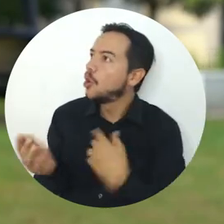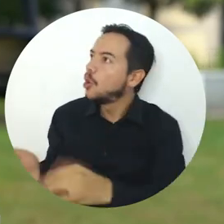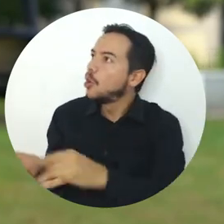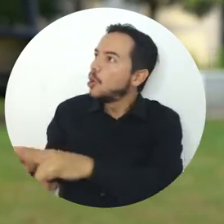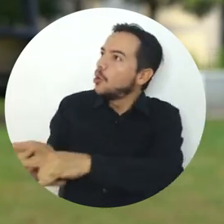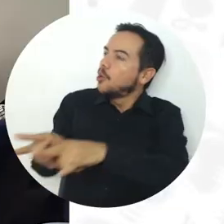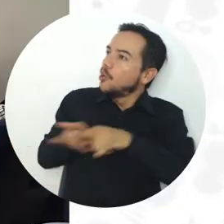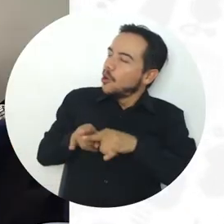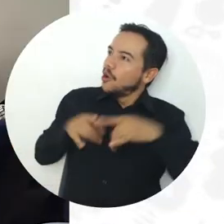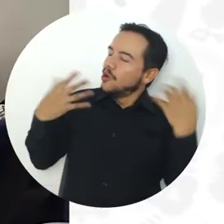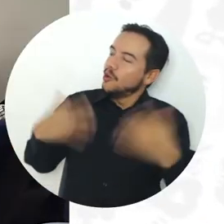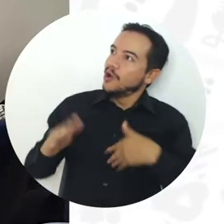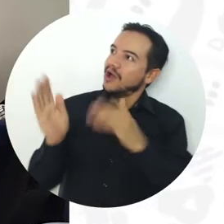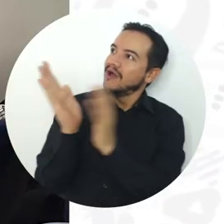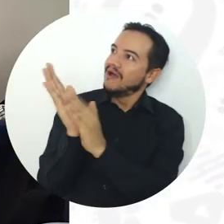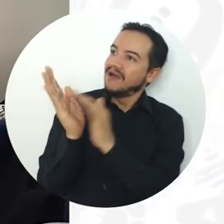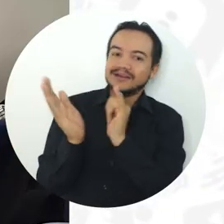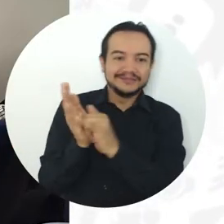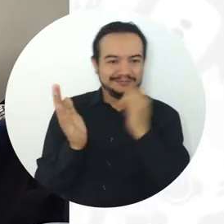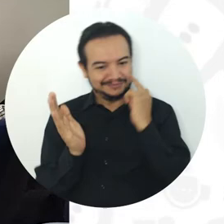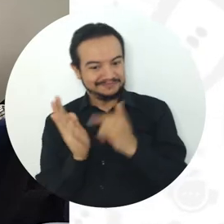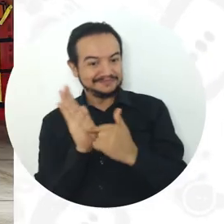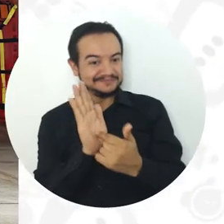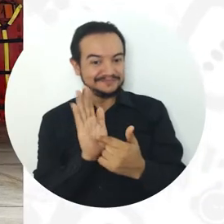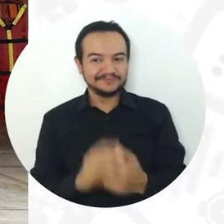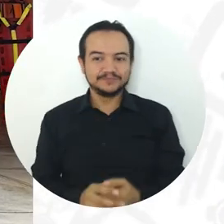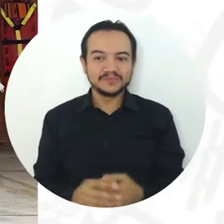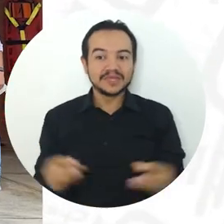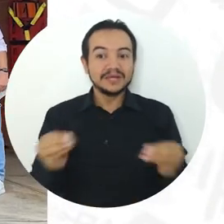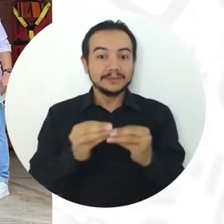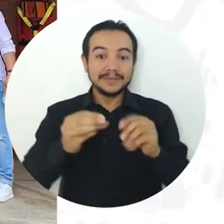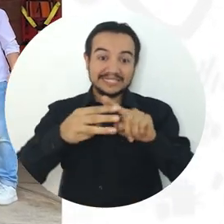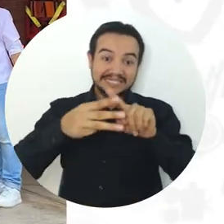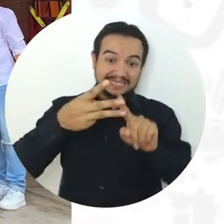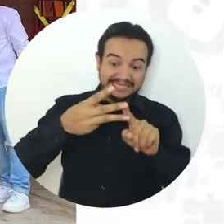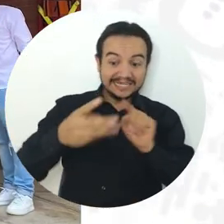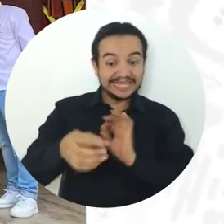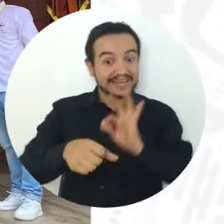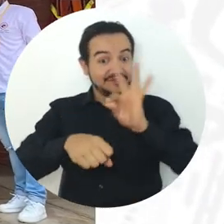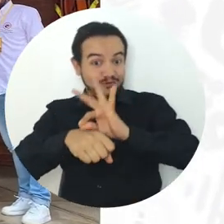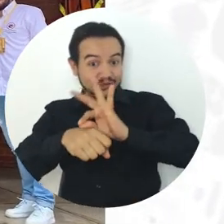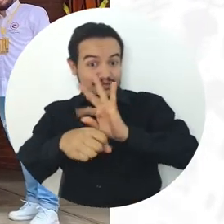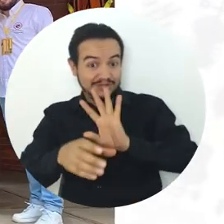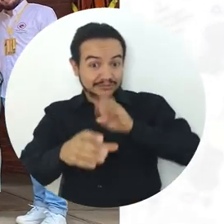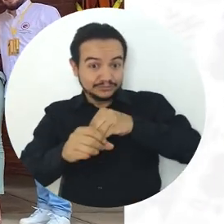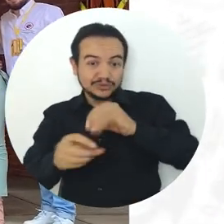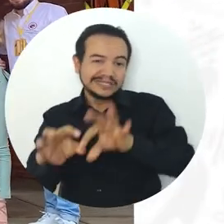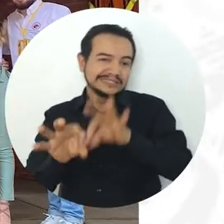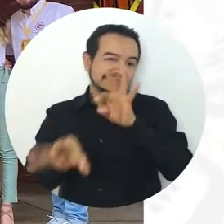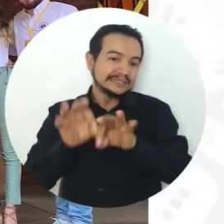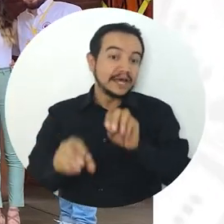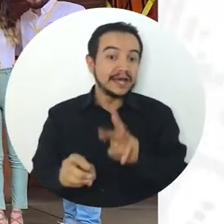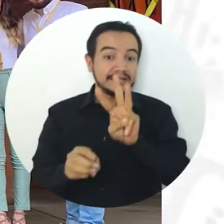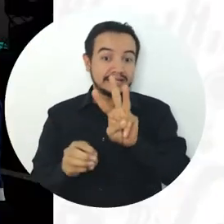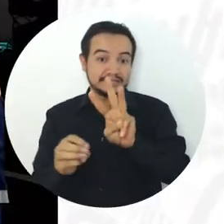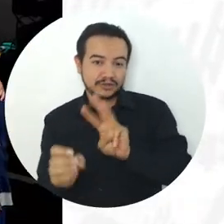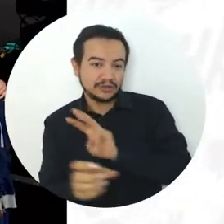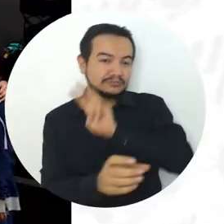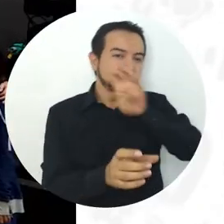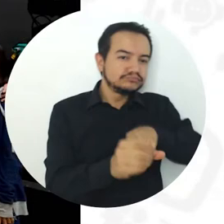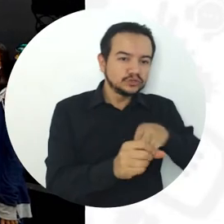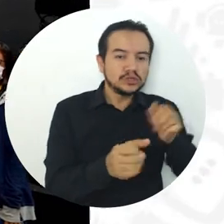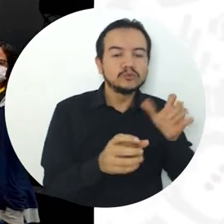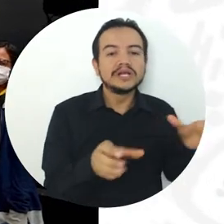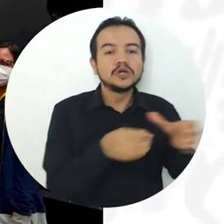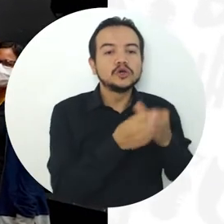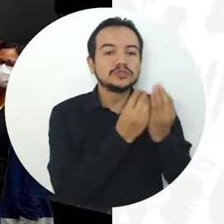en todos los presentes en el momento de la ponencia. Por su parte, Jefferson Villalba, presidente de la Fundación Atelopus, Liliana Saboya y Juan